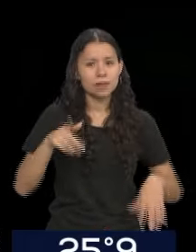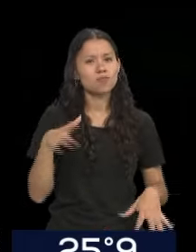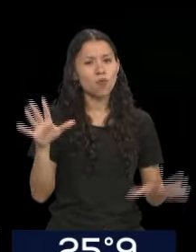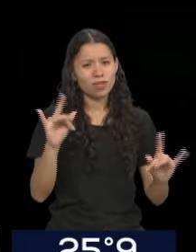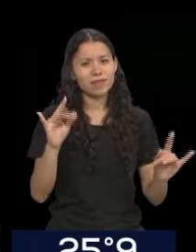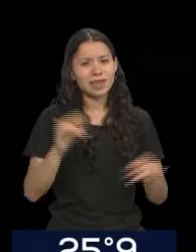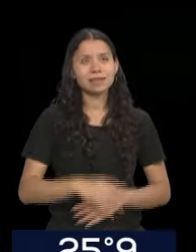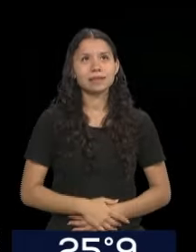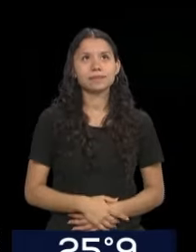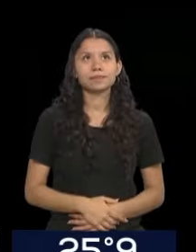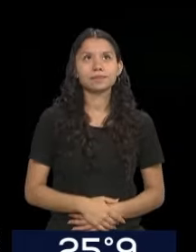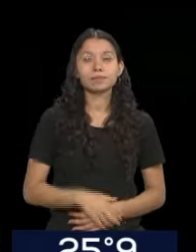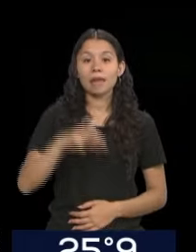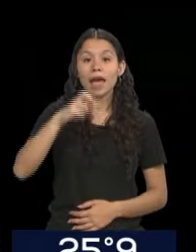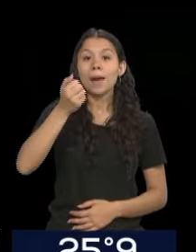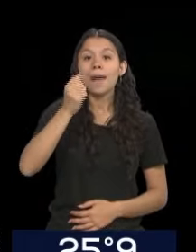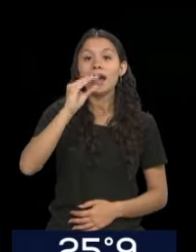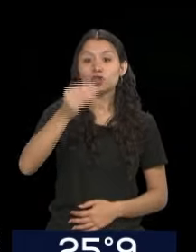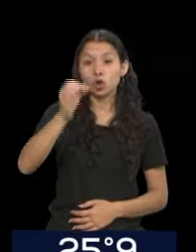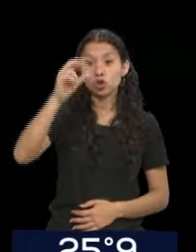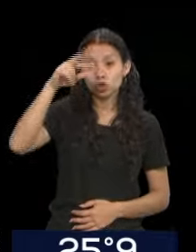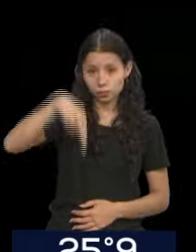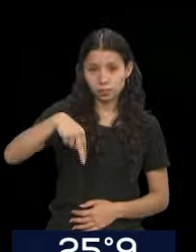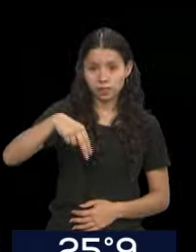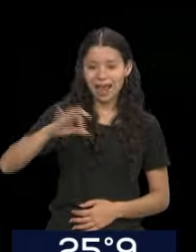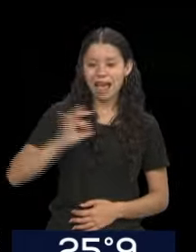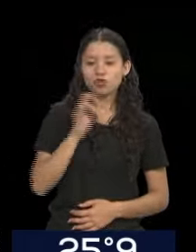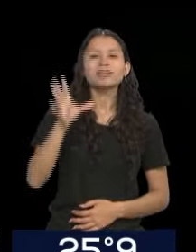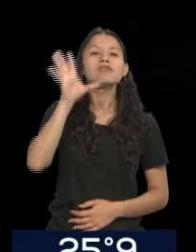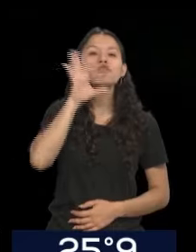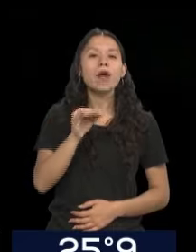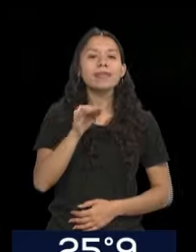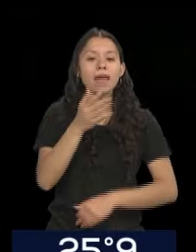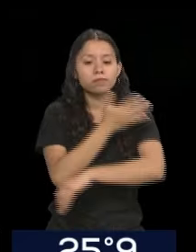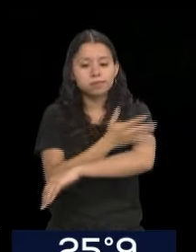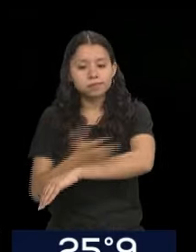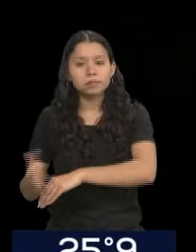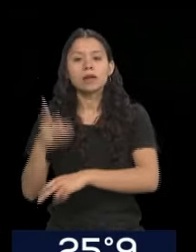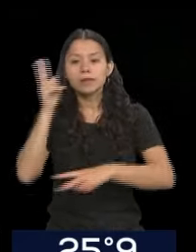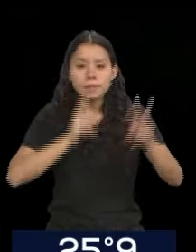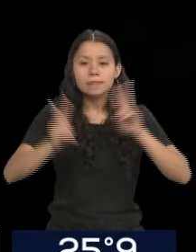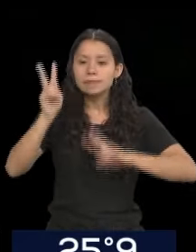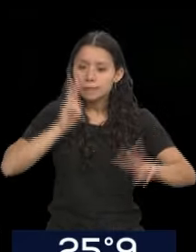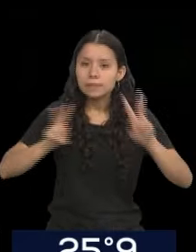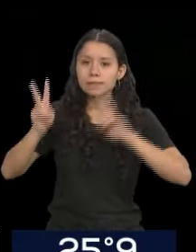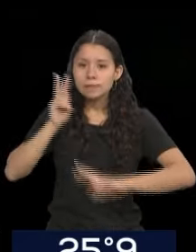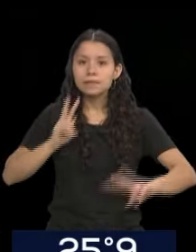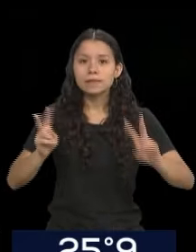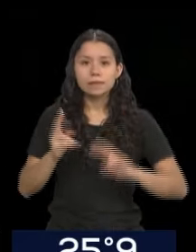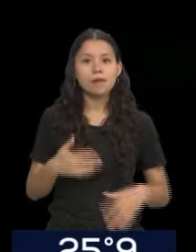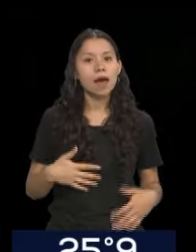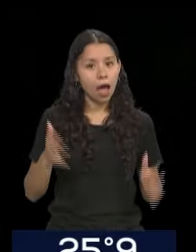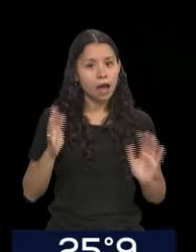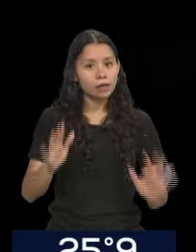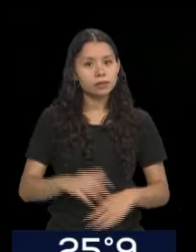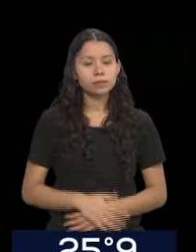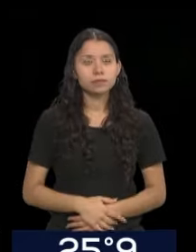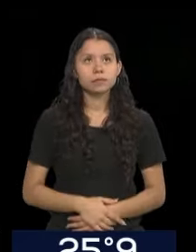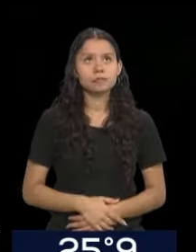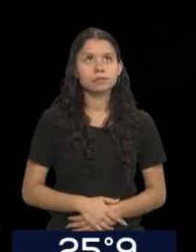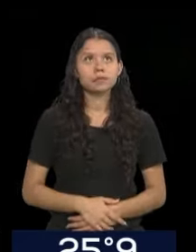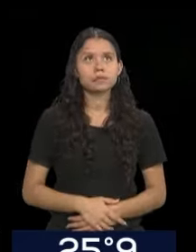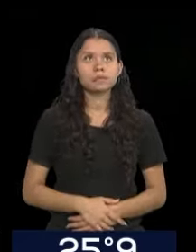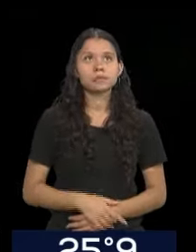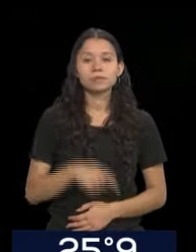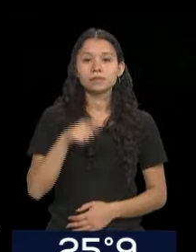El Pachón lleva 50 años de exploración, lo contábamos aquí algunos días atrás. Está taca taca con 11.000 toneladas